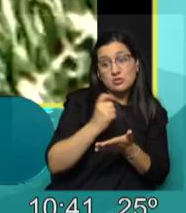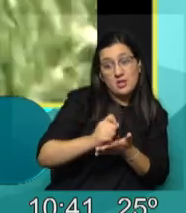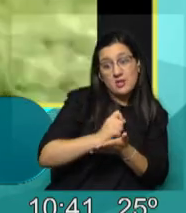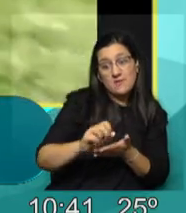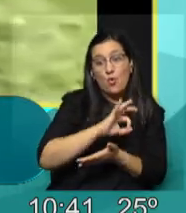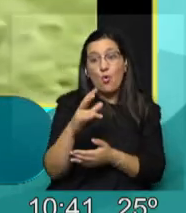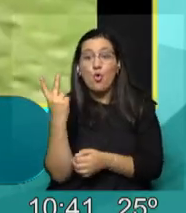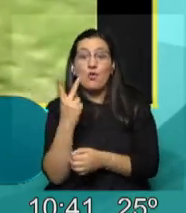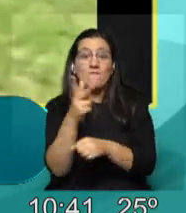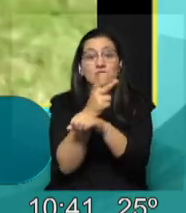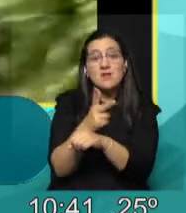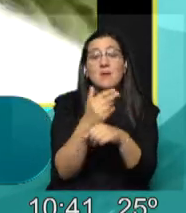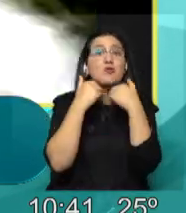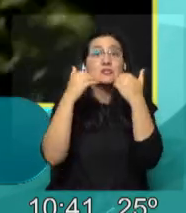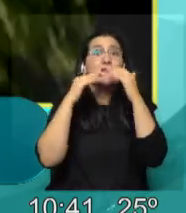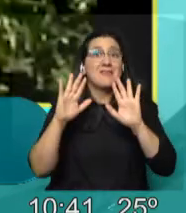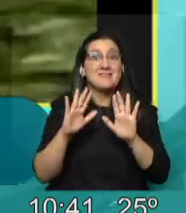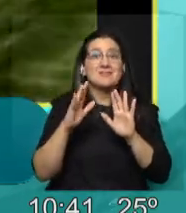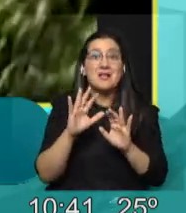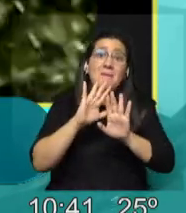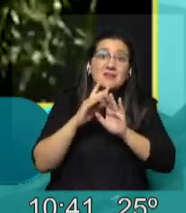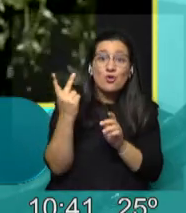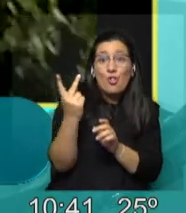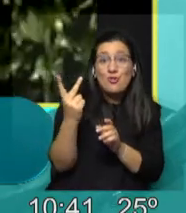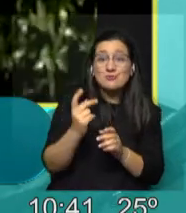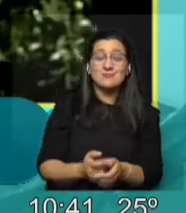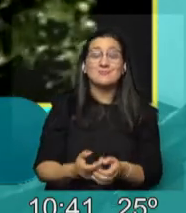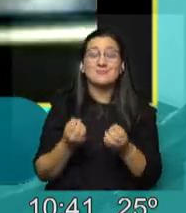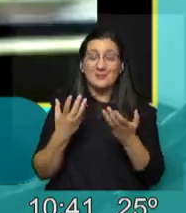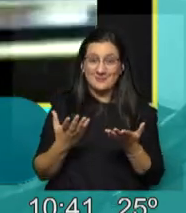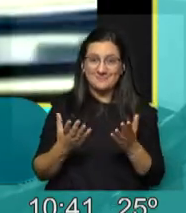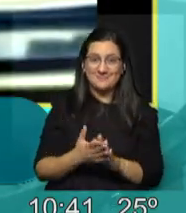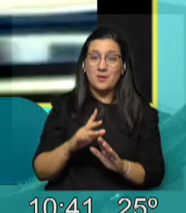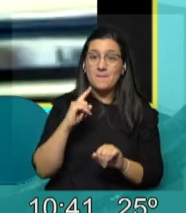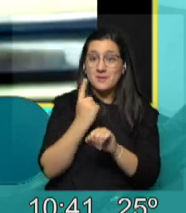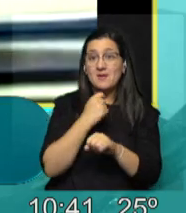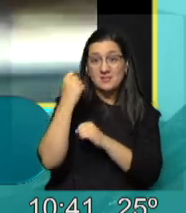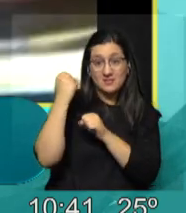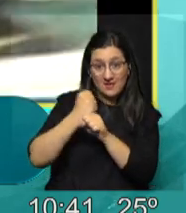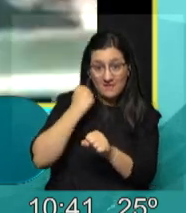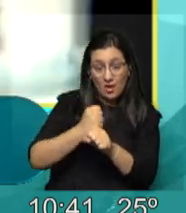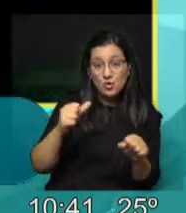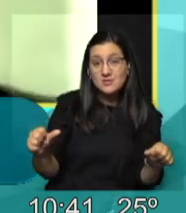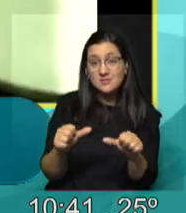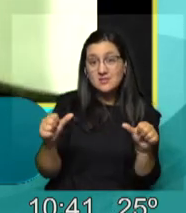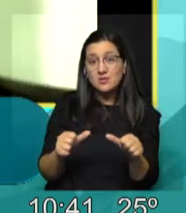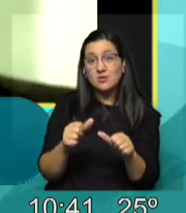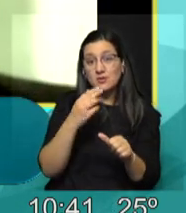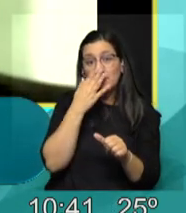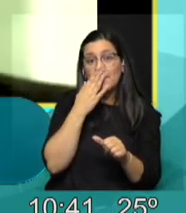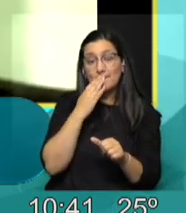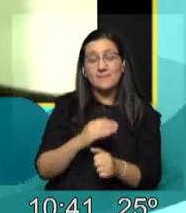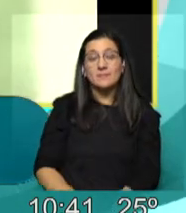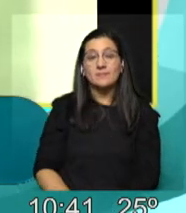quien filma, o los dos. Bueno, en este caso, primer trabajo que hicieron, agarraron a